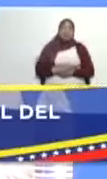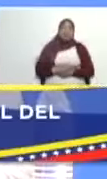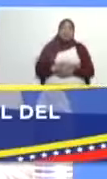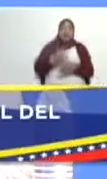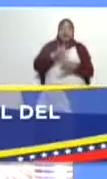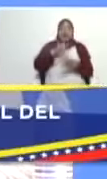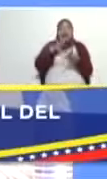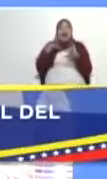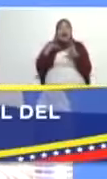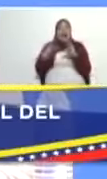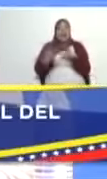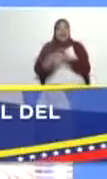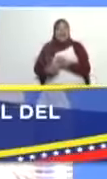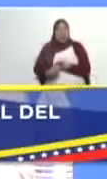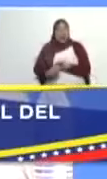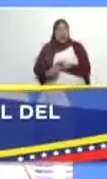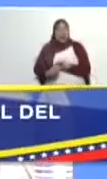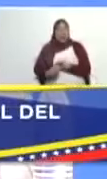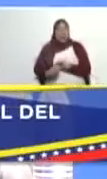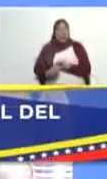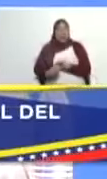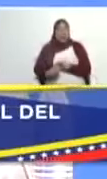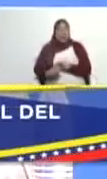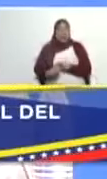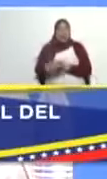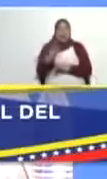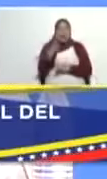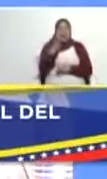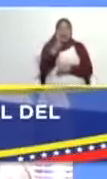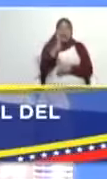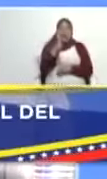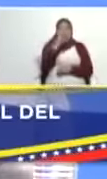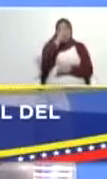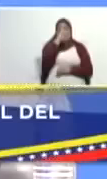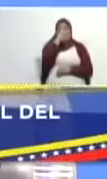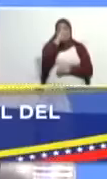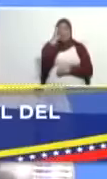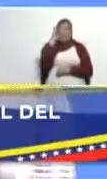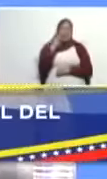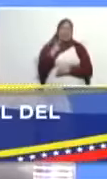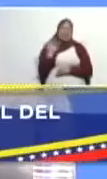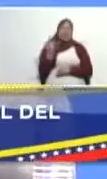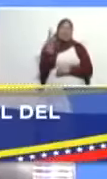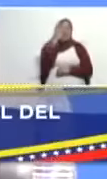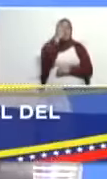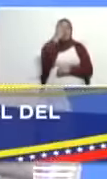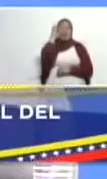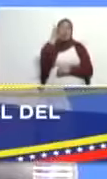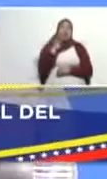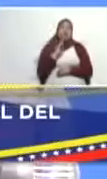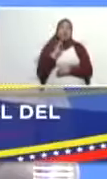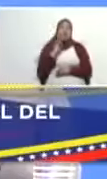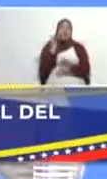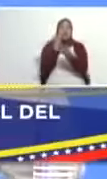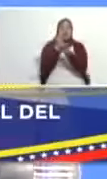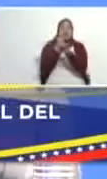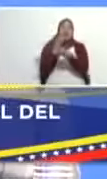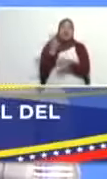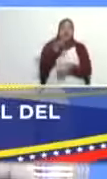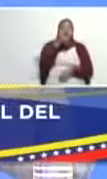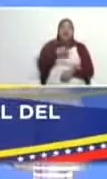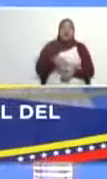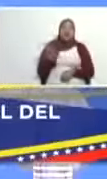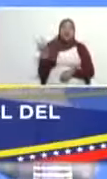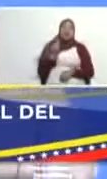convertir el Banco Bicentenario en el primer banco digital de la historia del